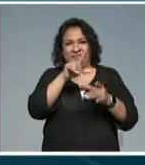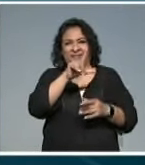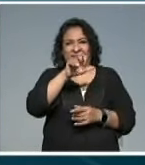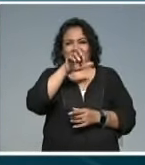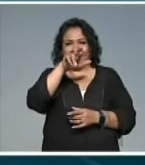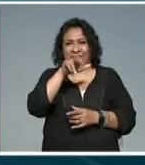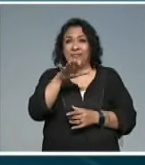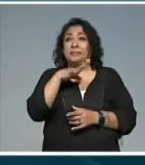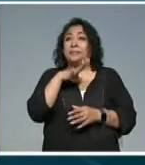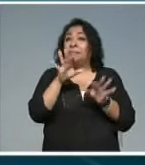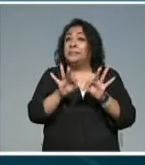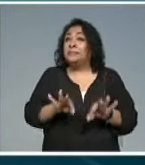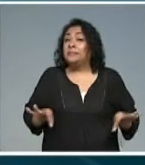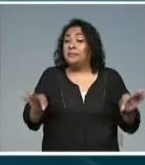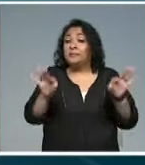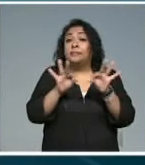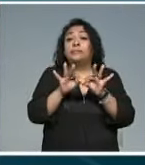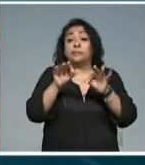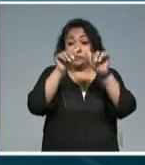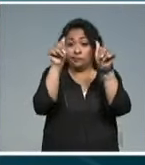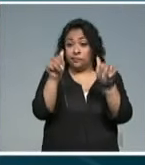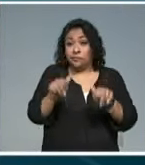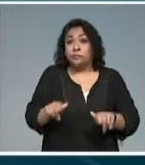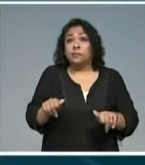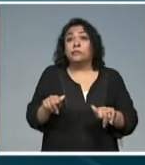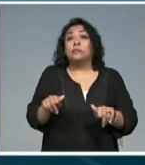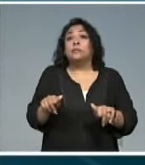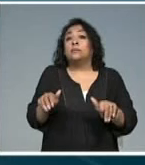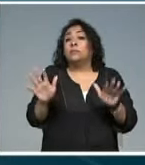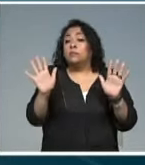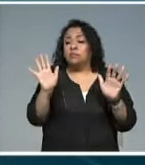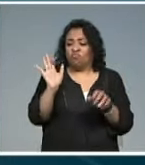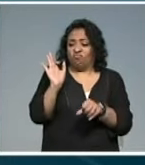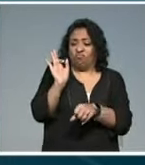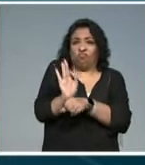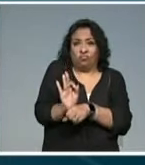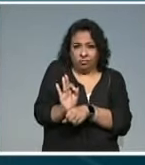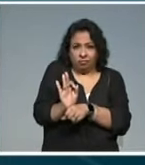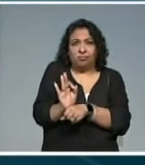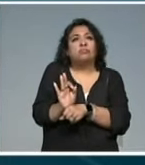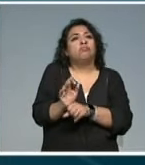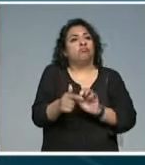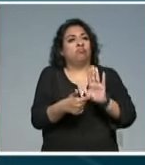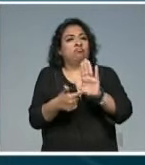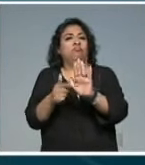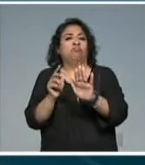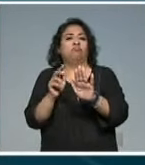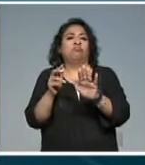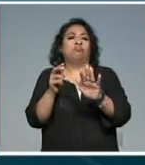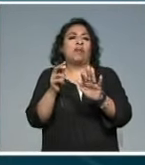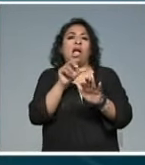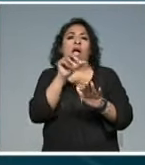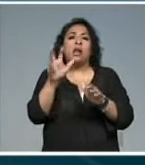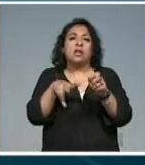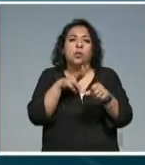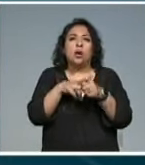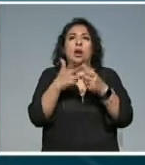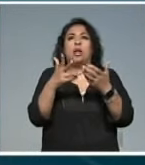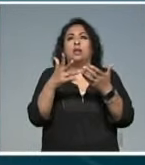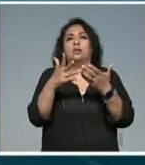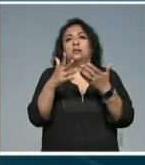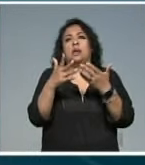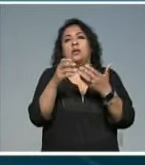Laura, la importancia de que el arte dé voz como activismo a la naturaleza, a los seres vivos y con